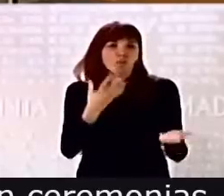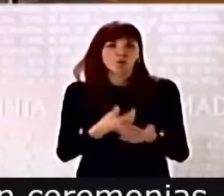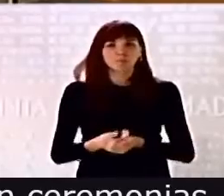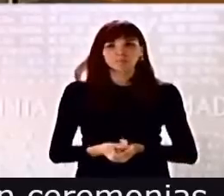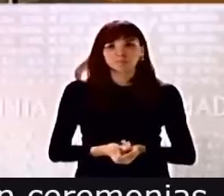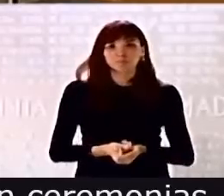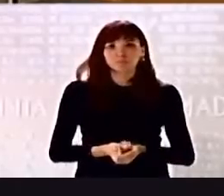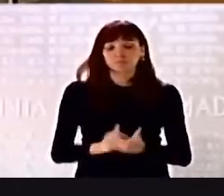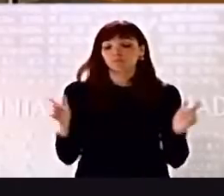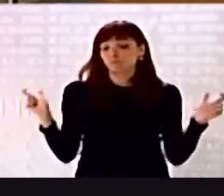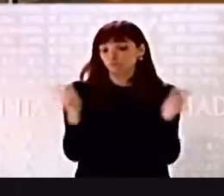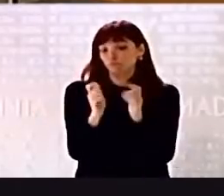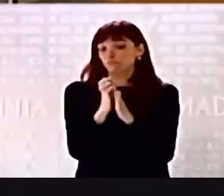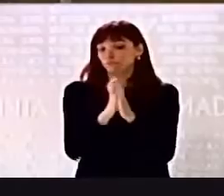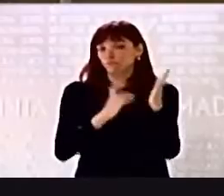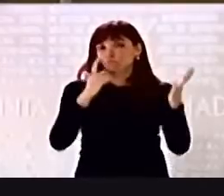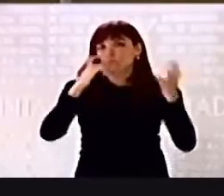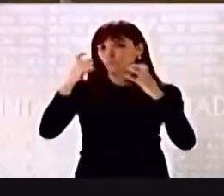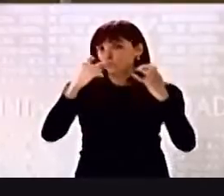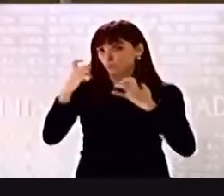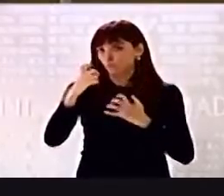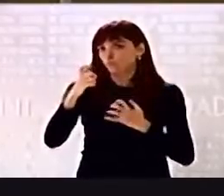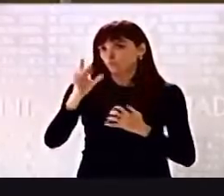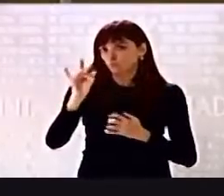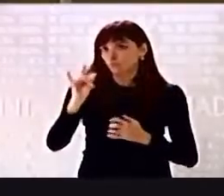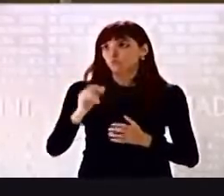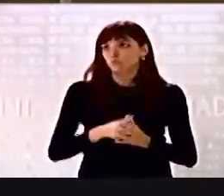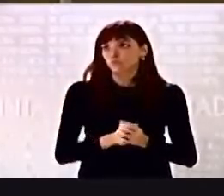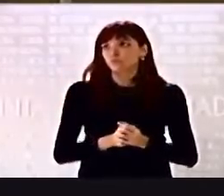Pues se reducen notablemente